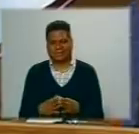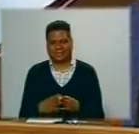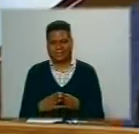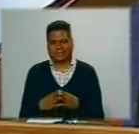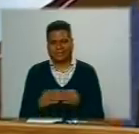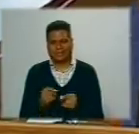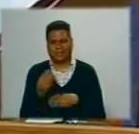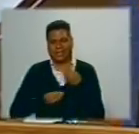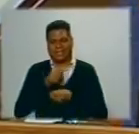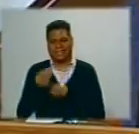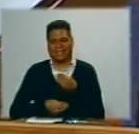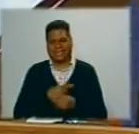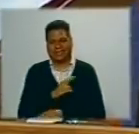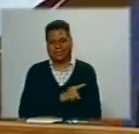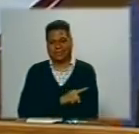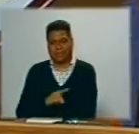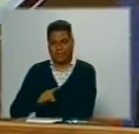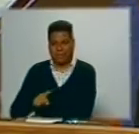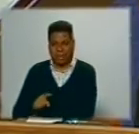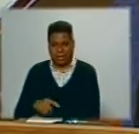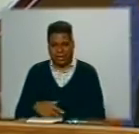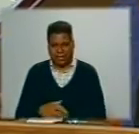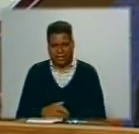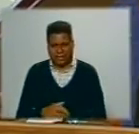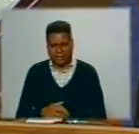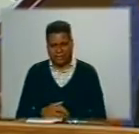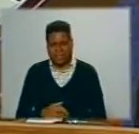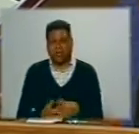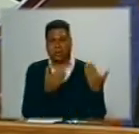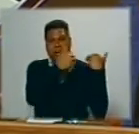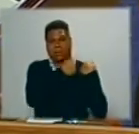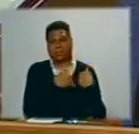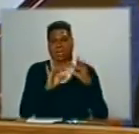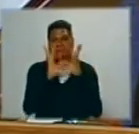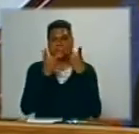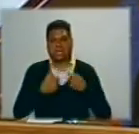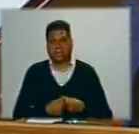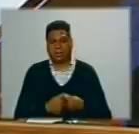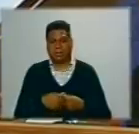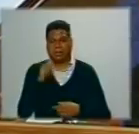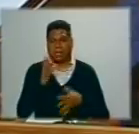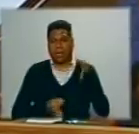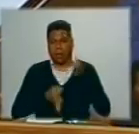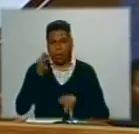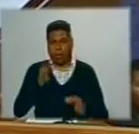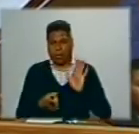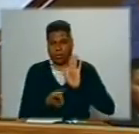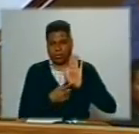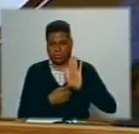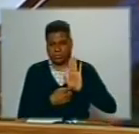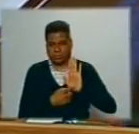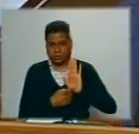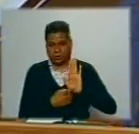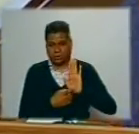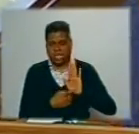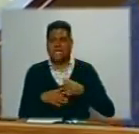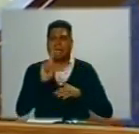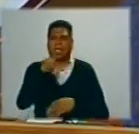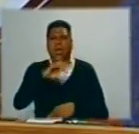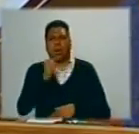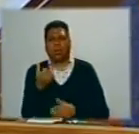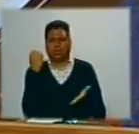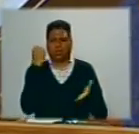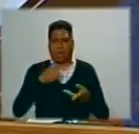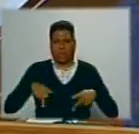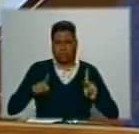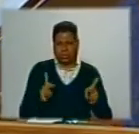que las hayan autorizado, sin perjuicio de la responsabilidad civil, administrativa y penal a que hubiera dado lugar. Las patentes,